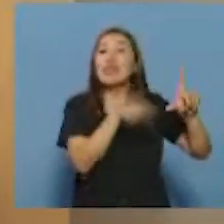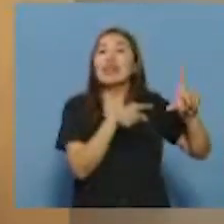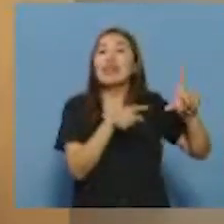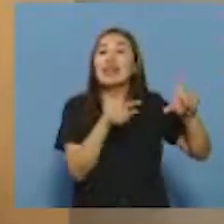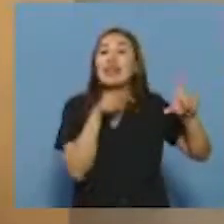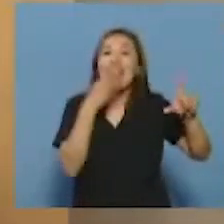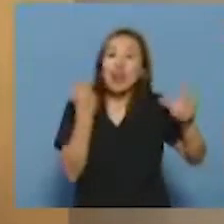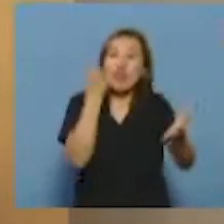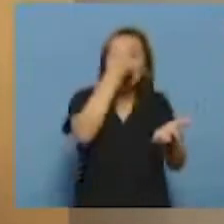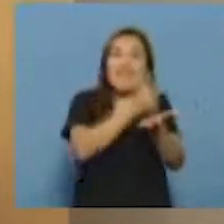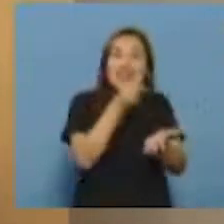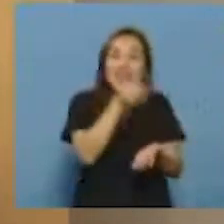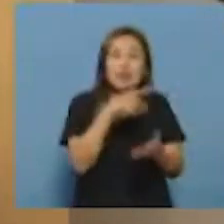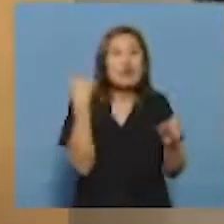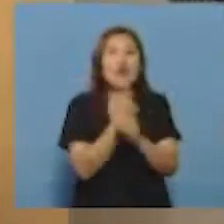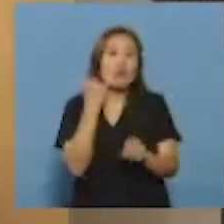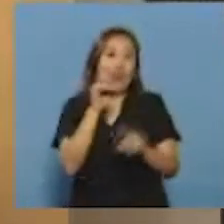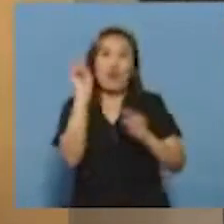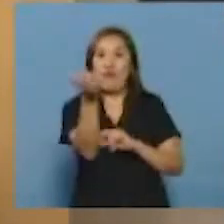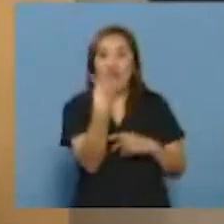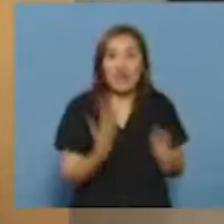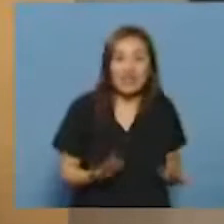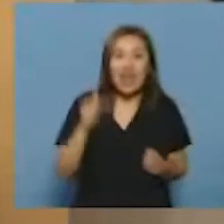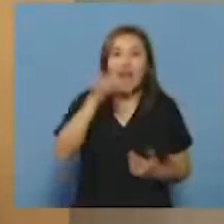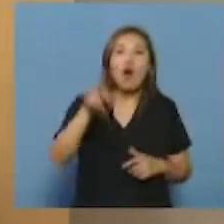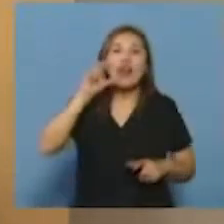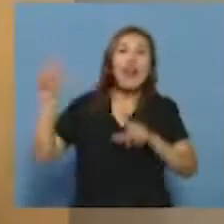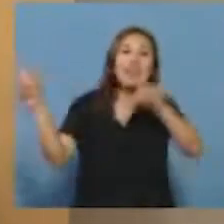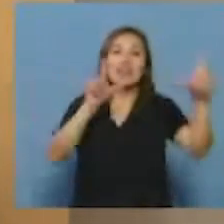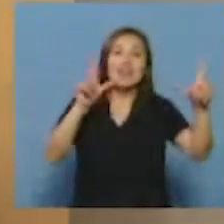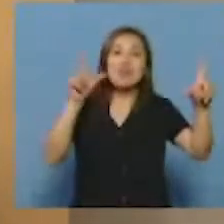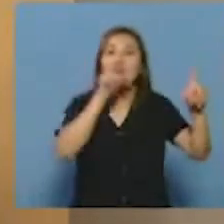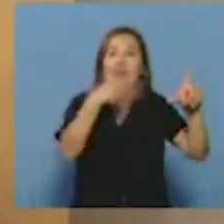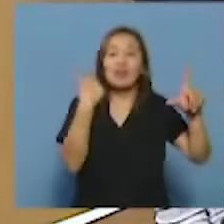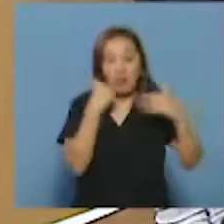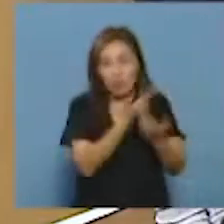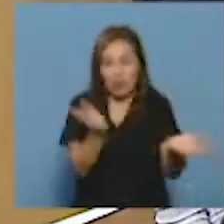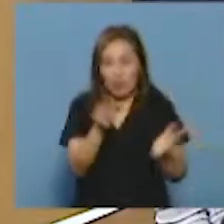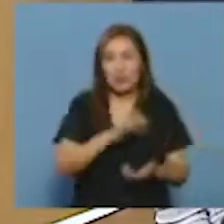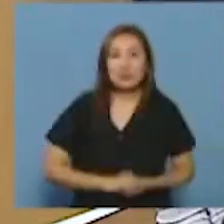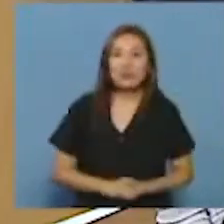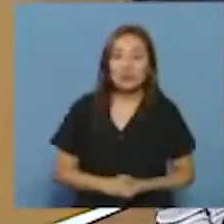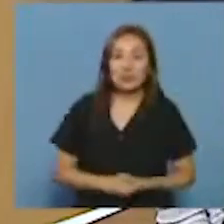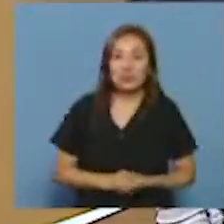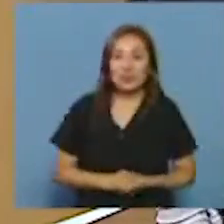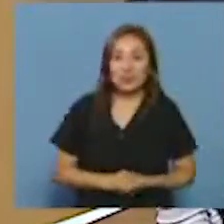los partícipes, pero no se pudieron ver. Ahora cuando vean las imágenes, esto es para ustedes. Muchas gracias.